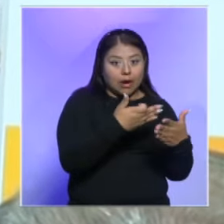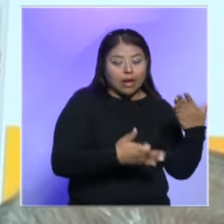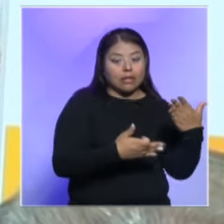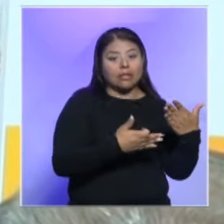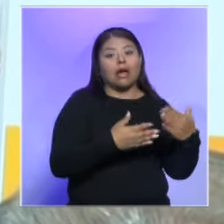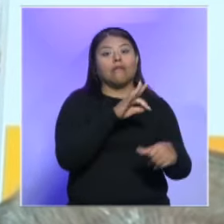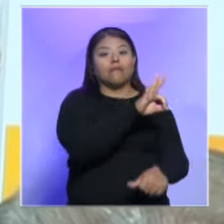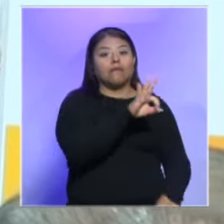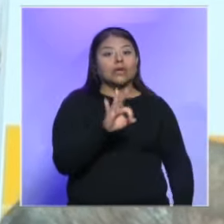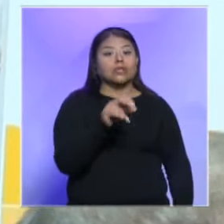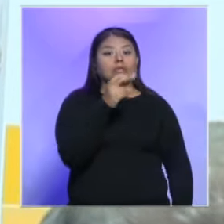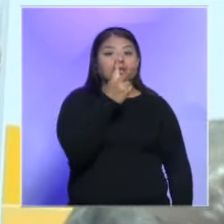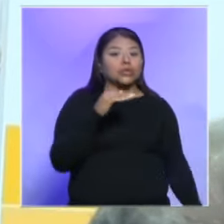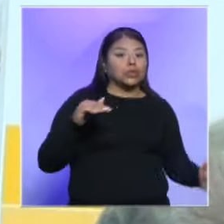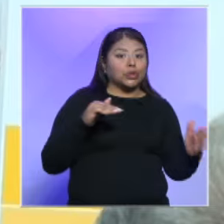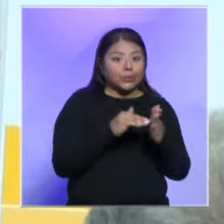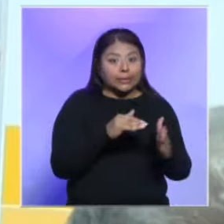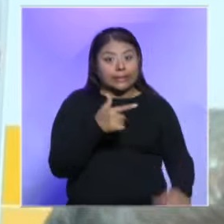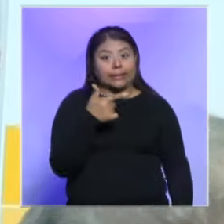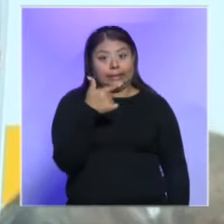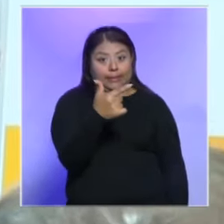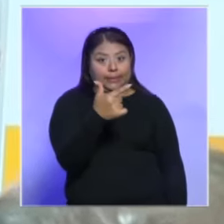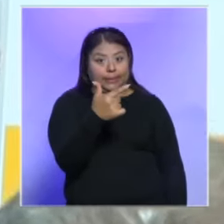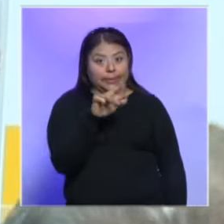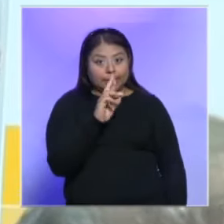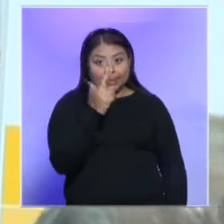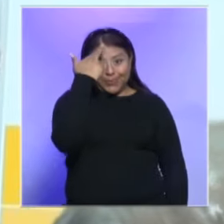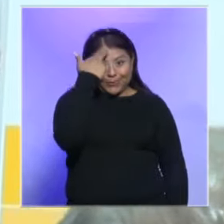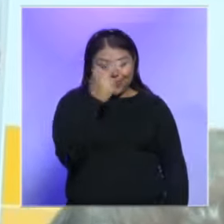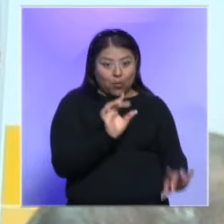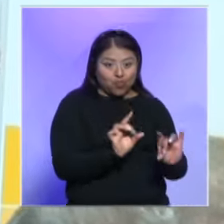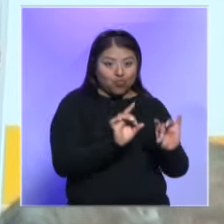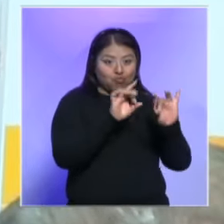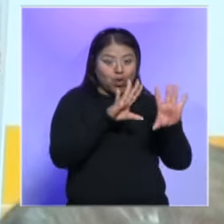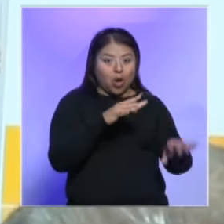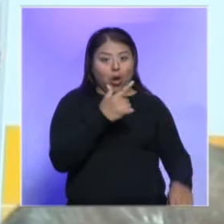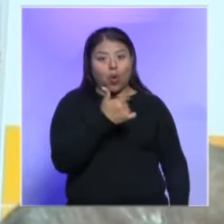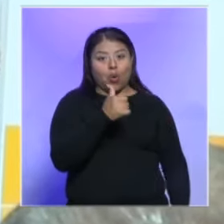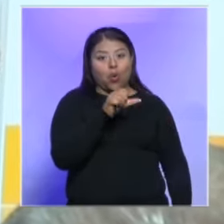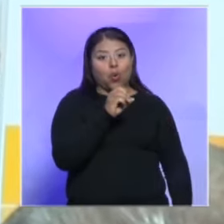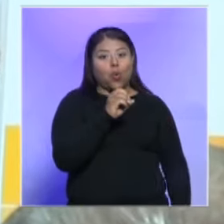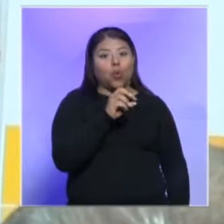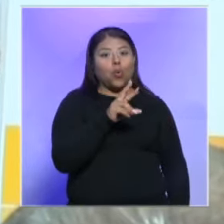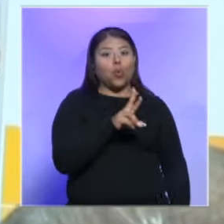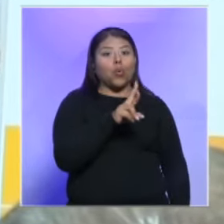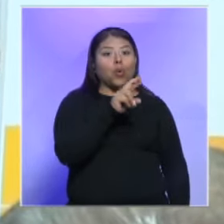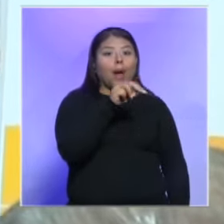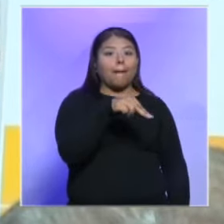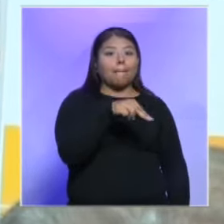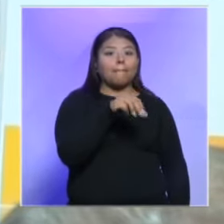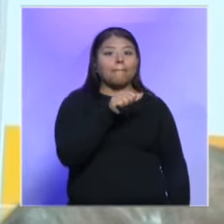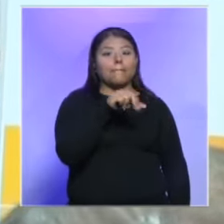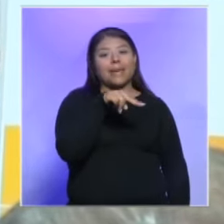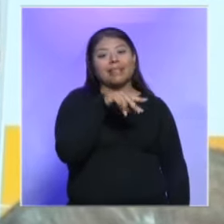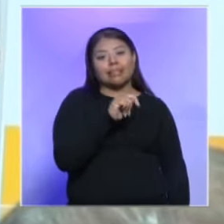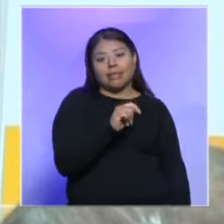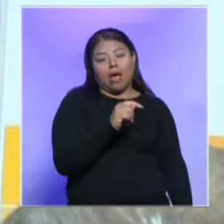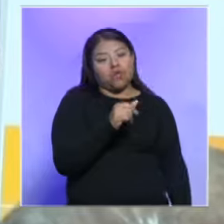2007. Recordemos que el caso Goodman pues fue antes de esto, todavía no se resolvía, digamos, por la